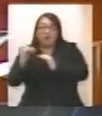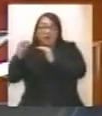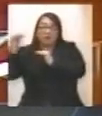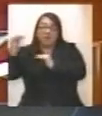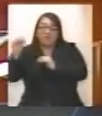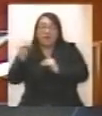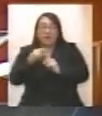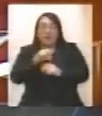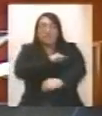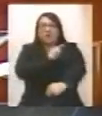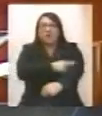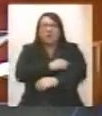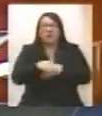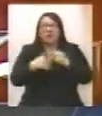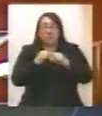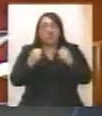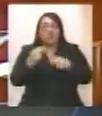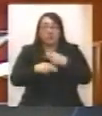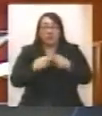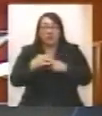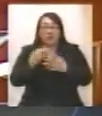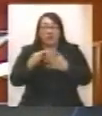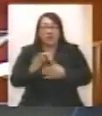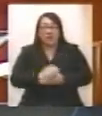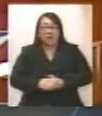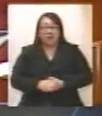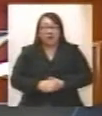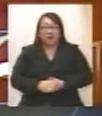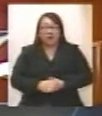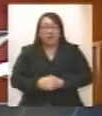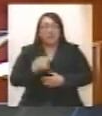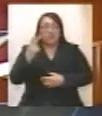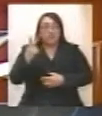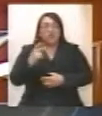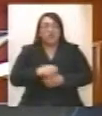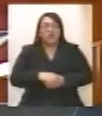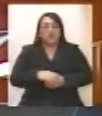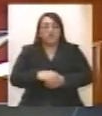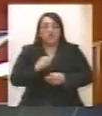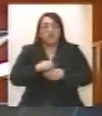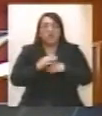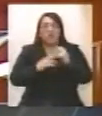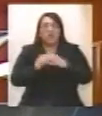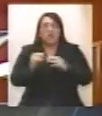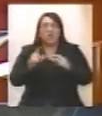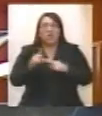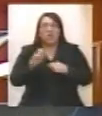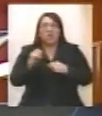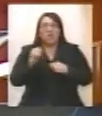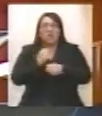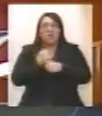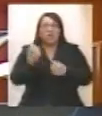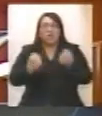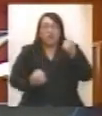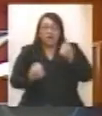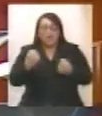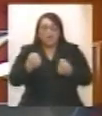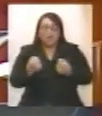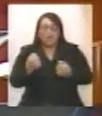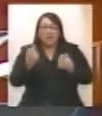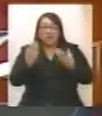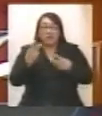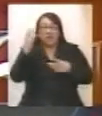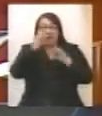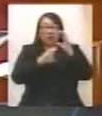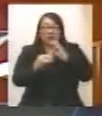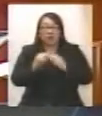y el fortalecimiento del Sistema Nacional de Calidad. Dos, en infraestructura logística y transporte, se busca